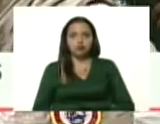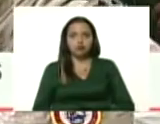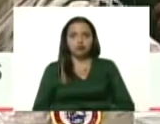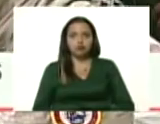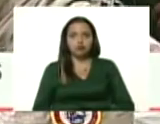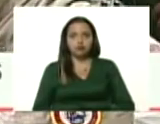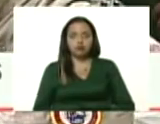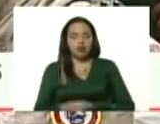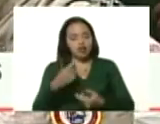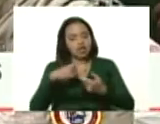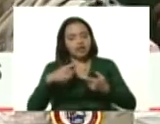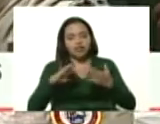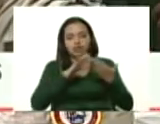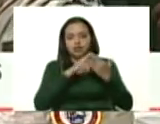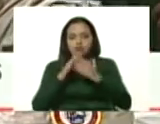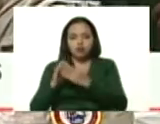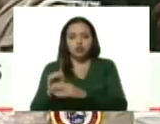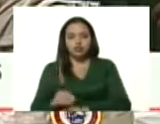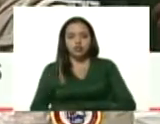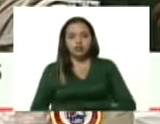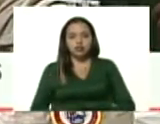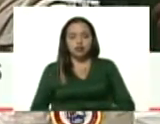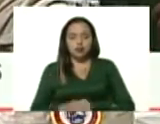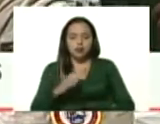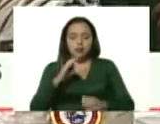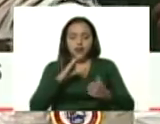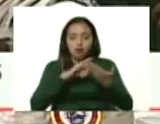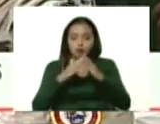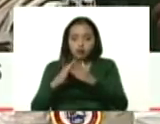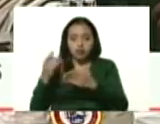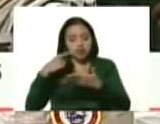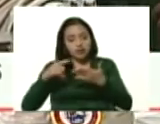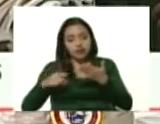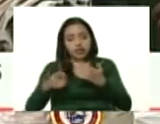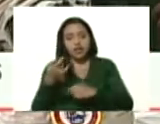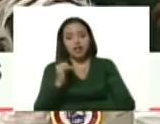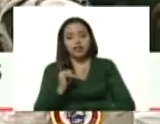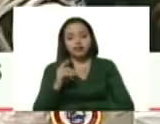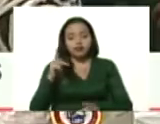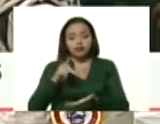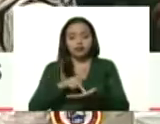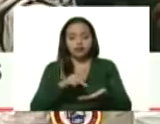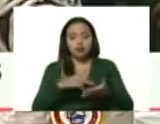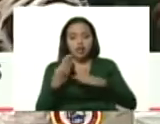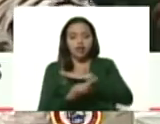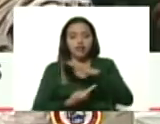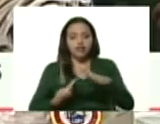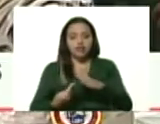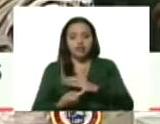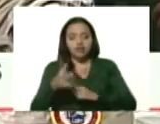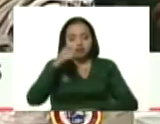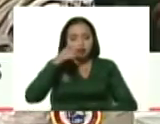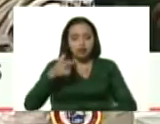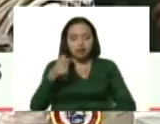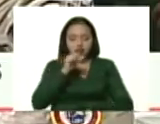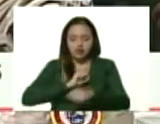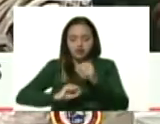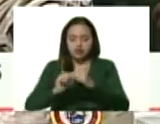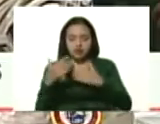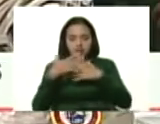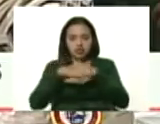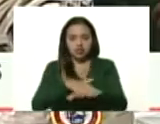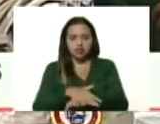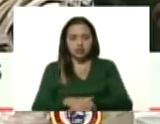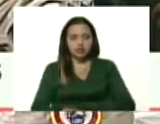en las comunidades. En las comunidades. Y ellas dependen de las bases populares de defensa integral. Correcto. Que